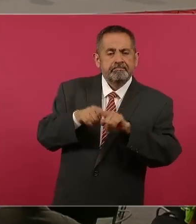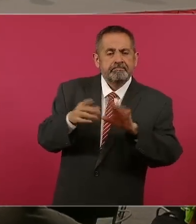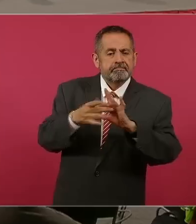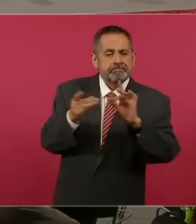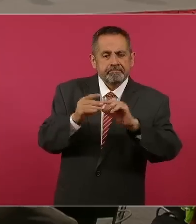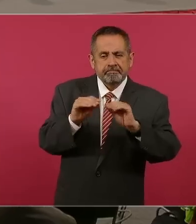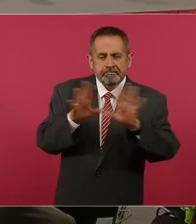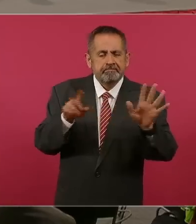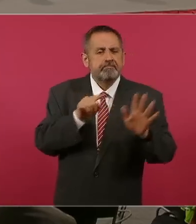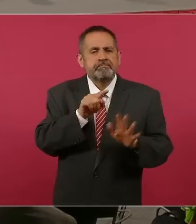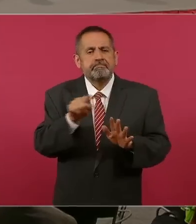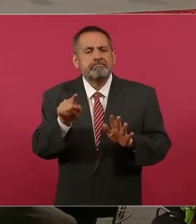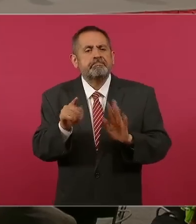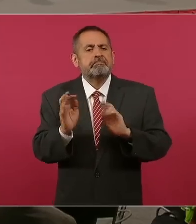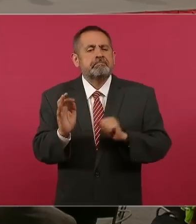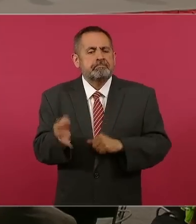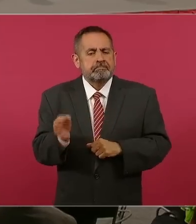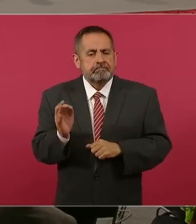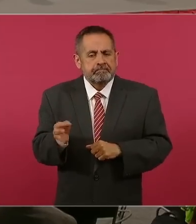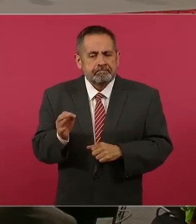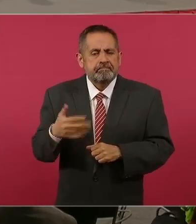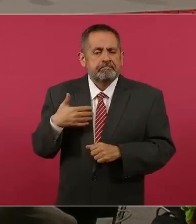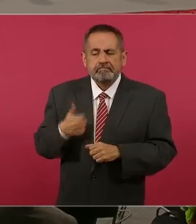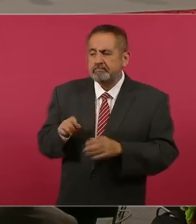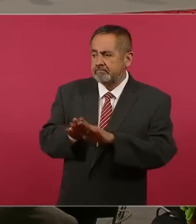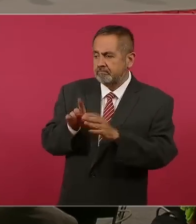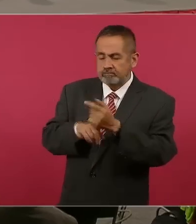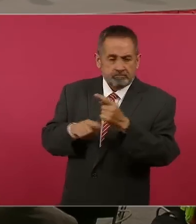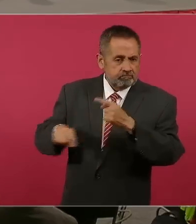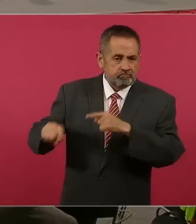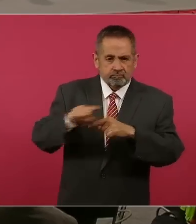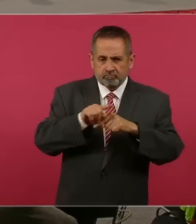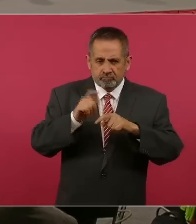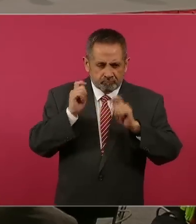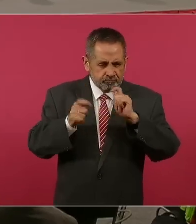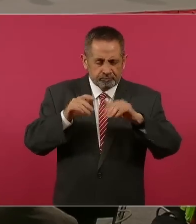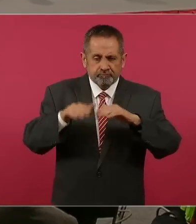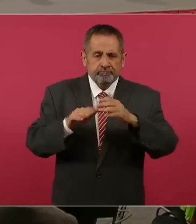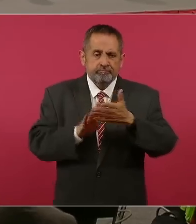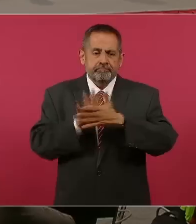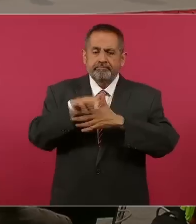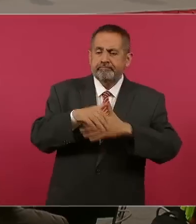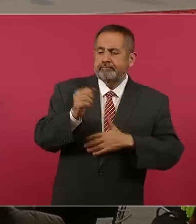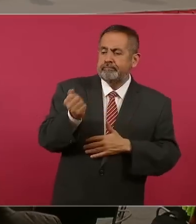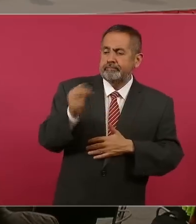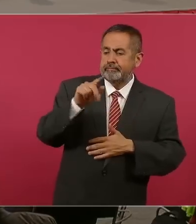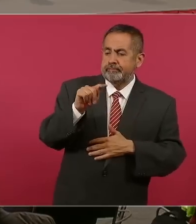explica fundamentalmente los trabajos que se tienen en la presa Santa María.